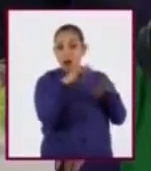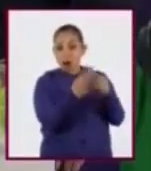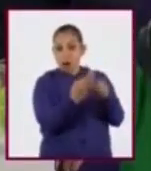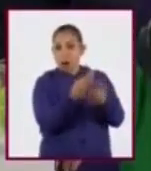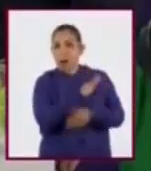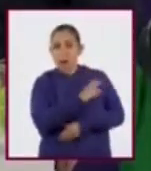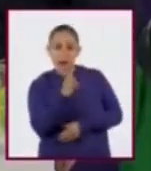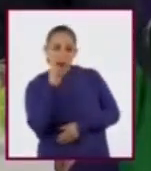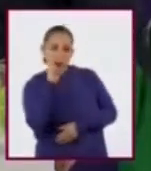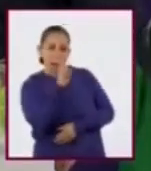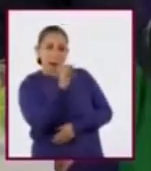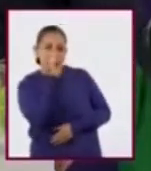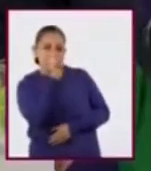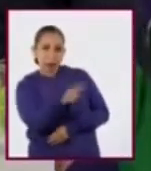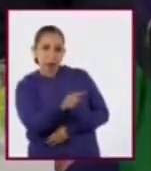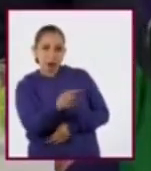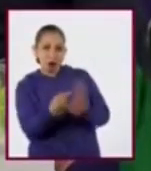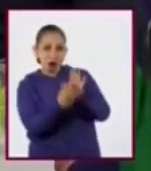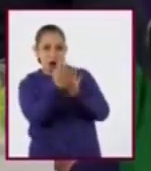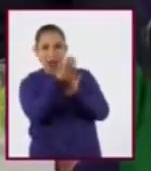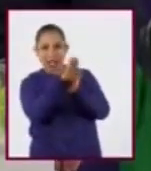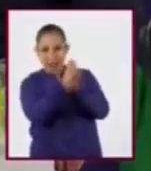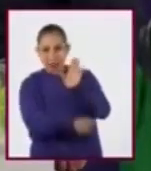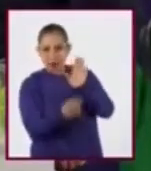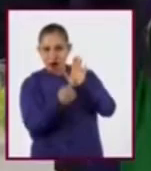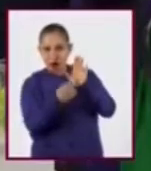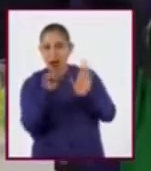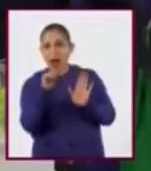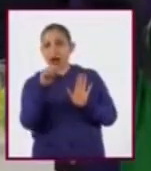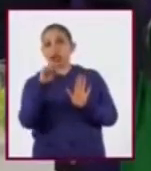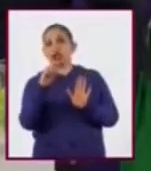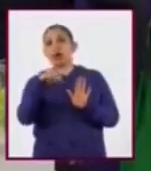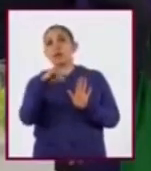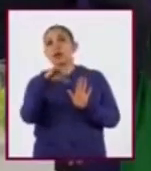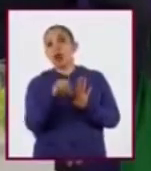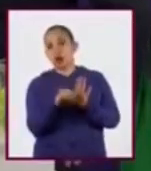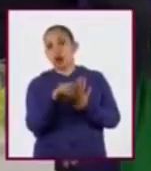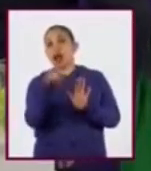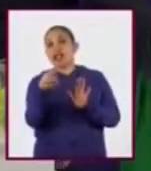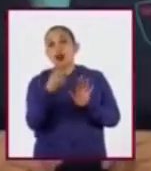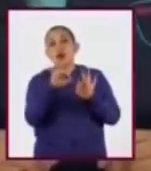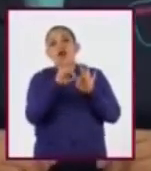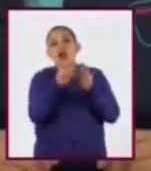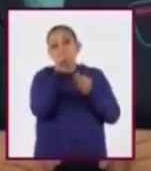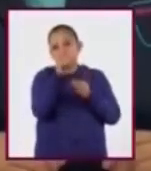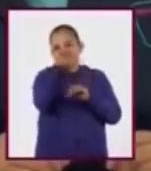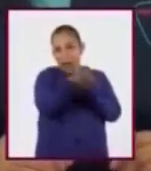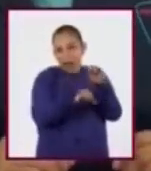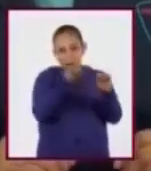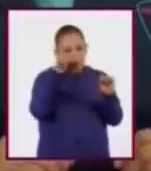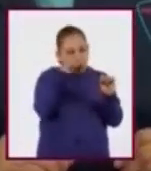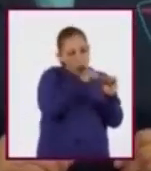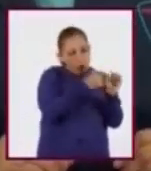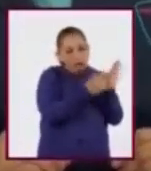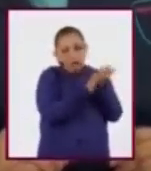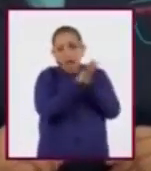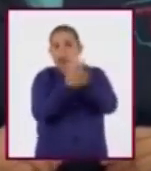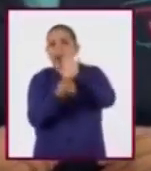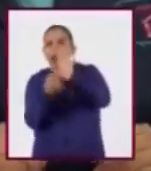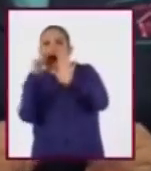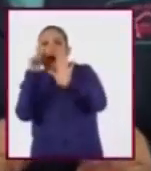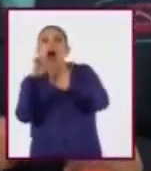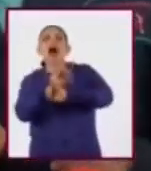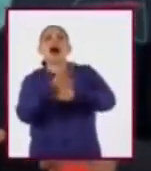podemos apreciar en este modelo atómico, que es una forma de representar a los átomos y nos permite